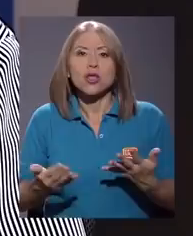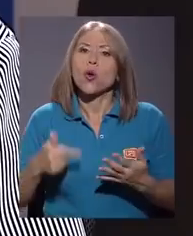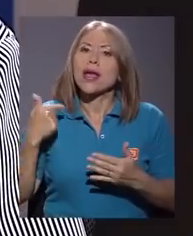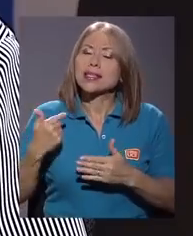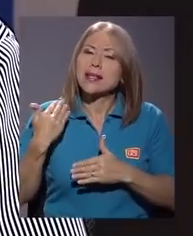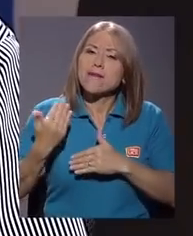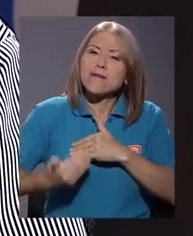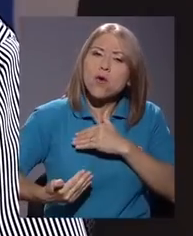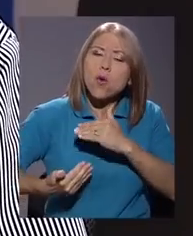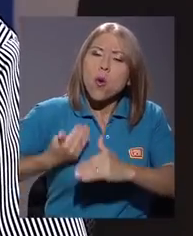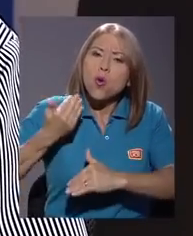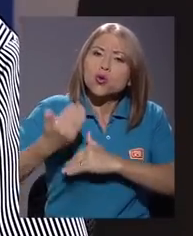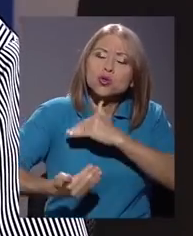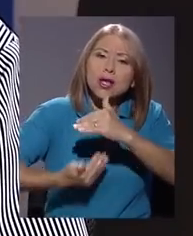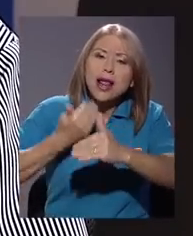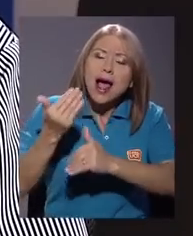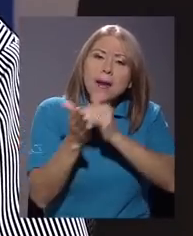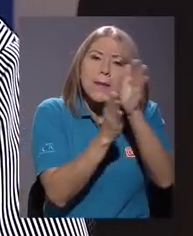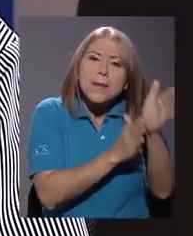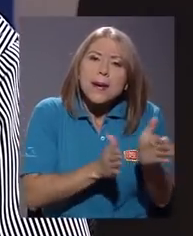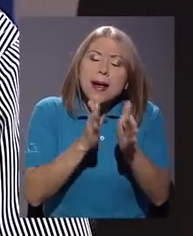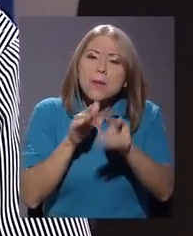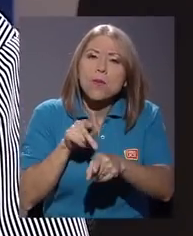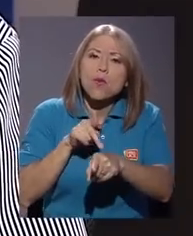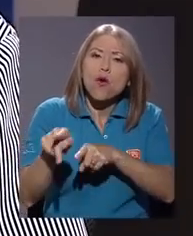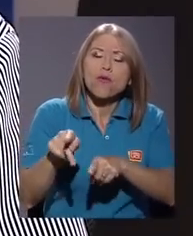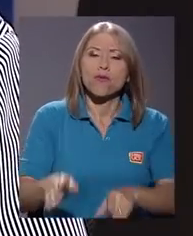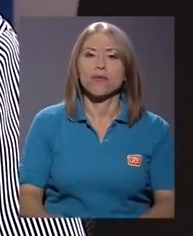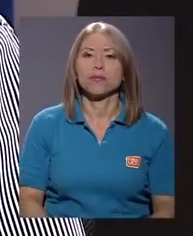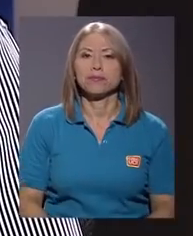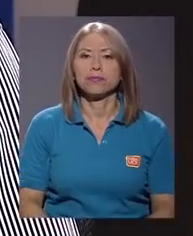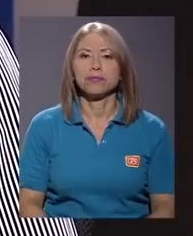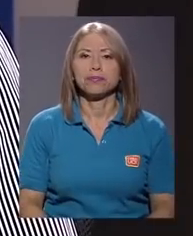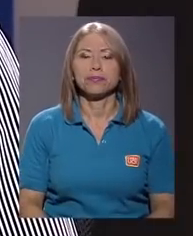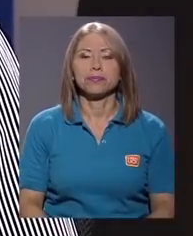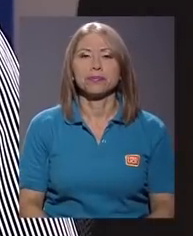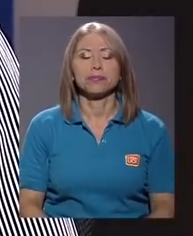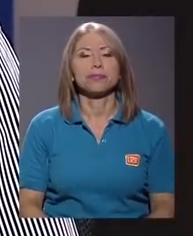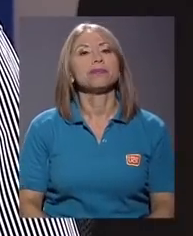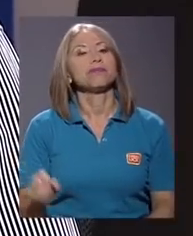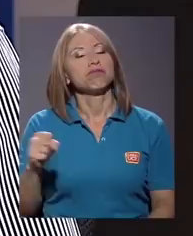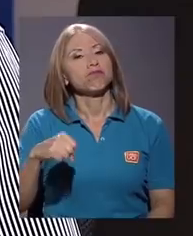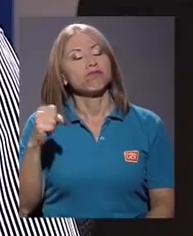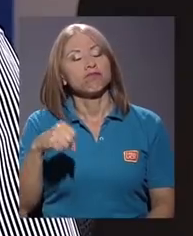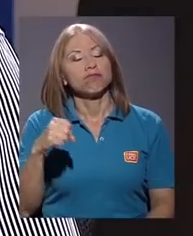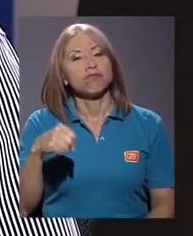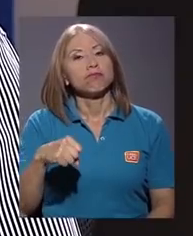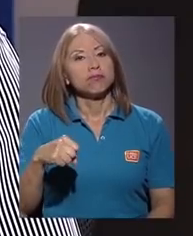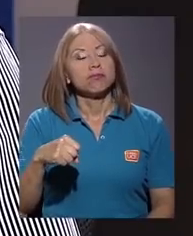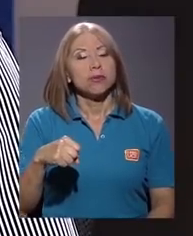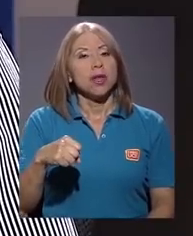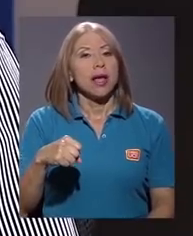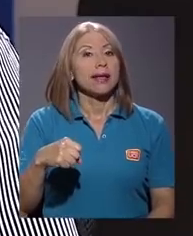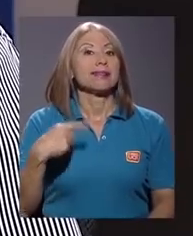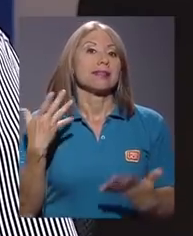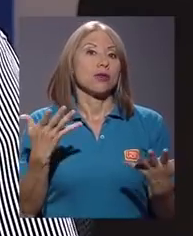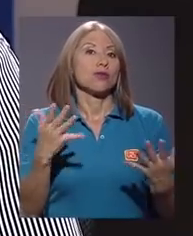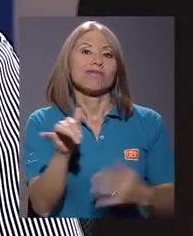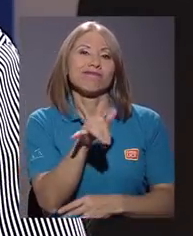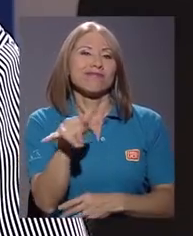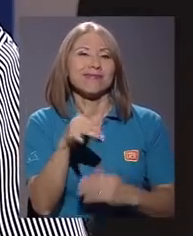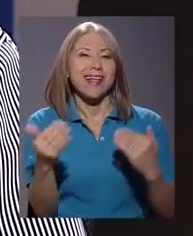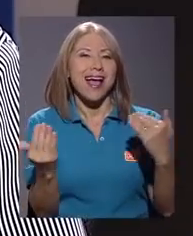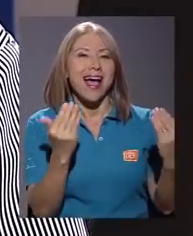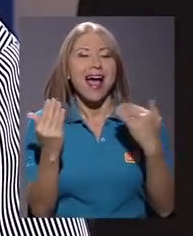evolucionar formativo y profesional sí Bueno e ha sido un una aventura verdad